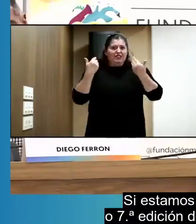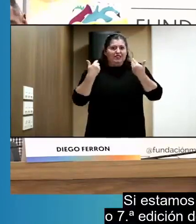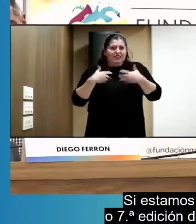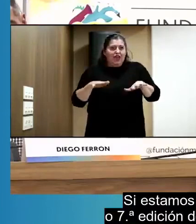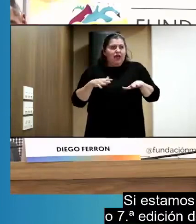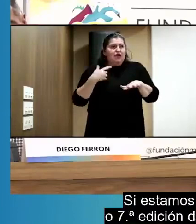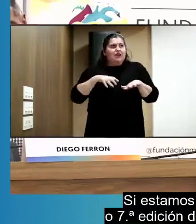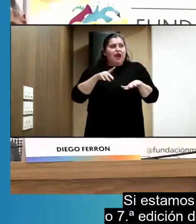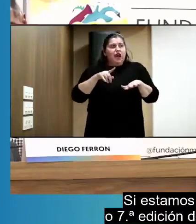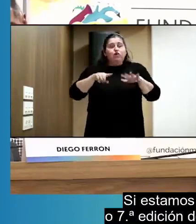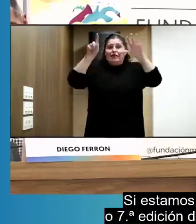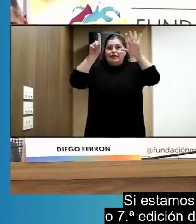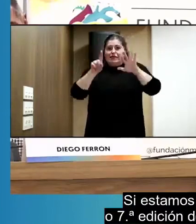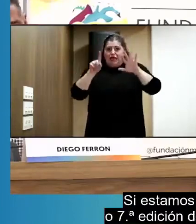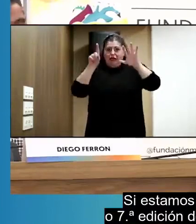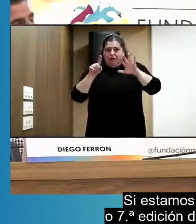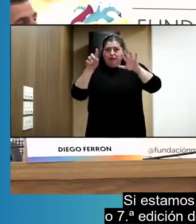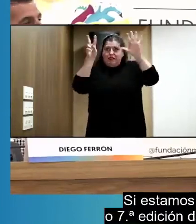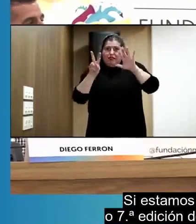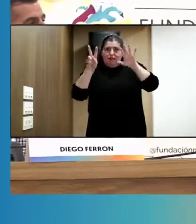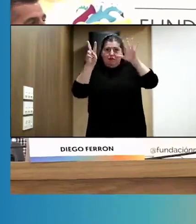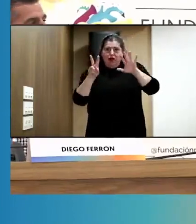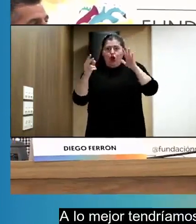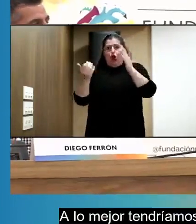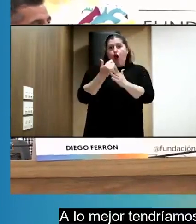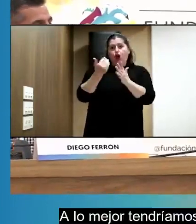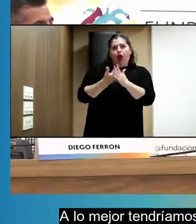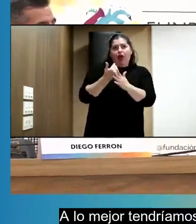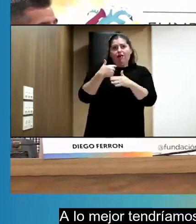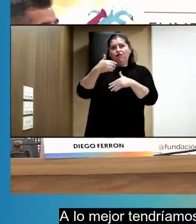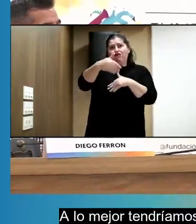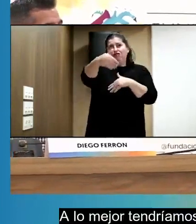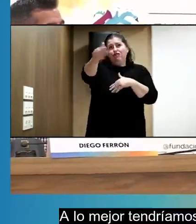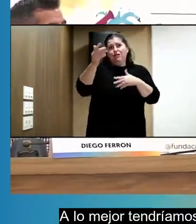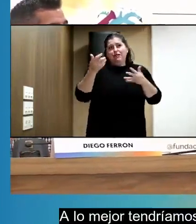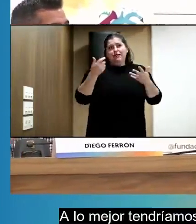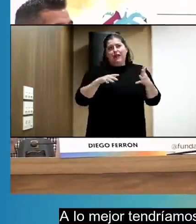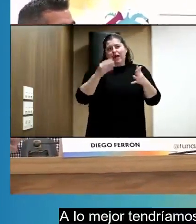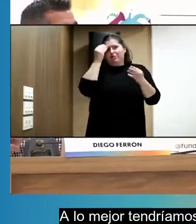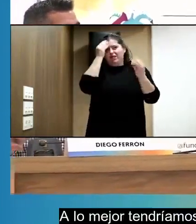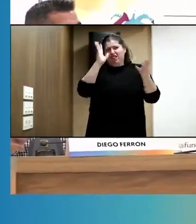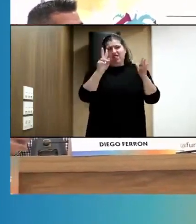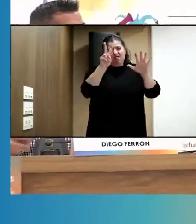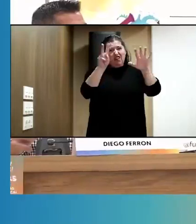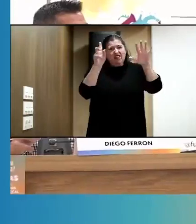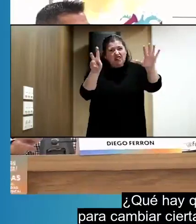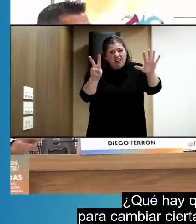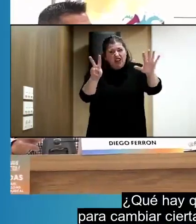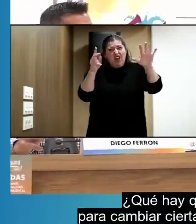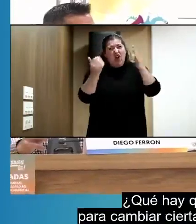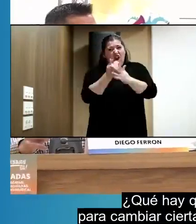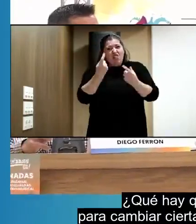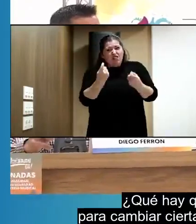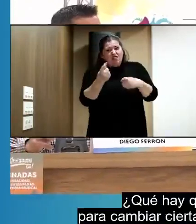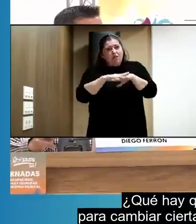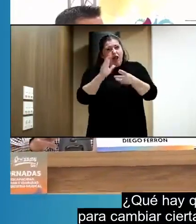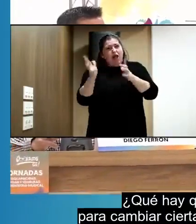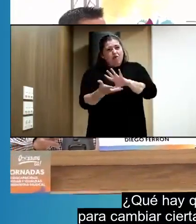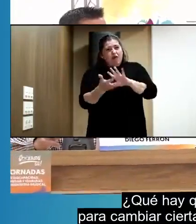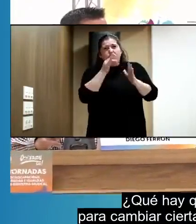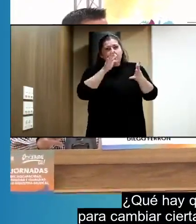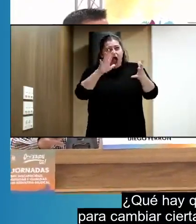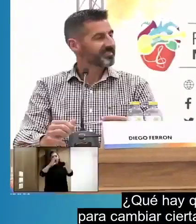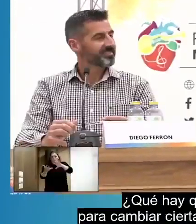estamos en la sexta o en la séptima edición de la jornada, a lo mejor tendremos que preguntarnos, en fin, qué hay que hacer para cambiar